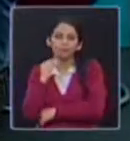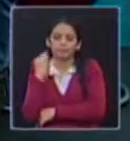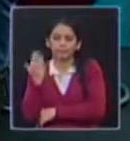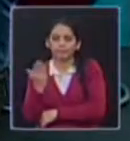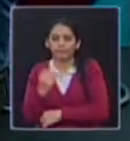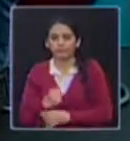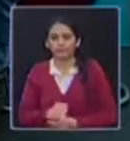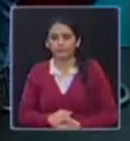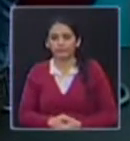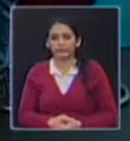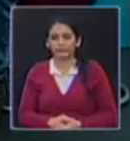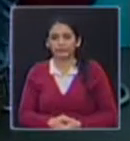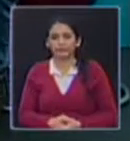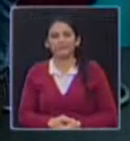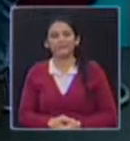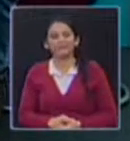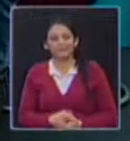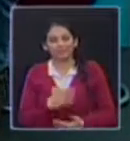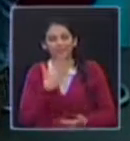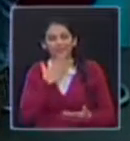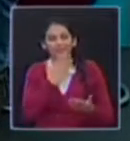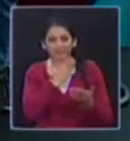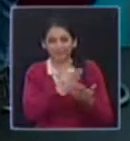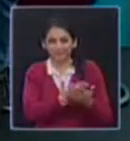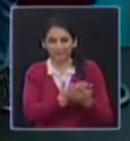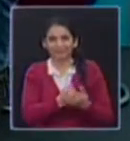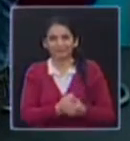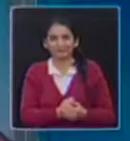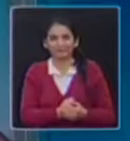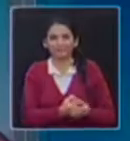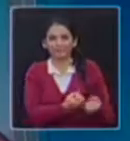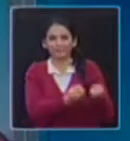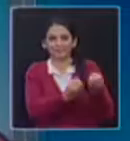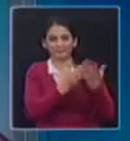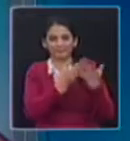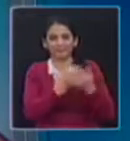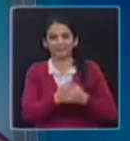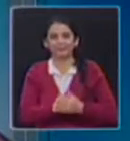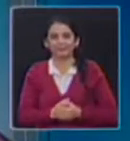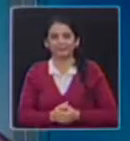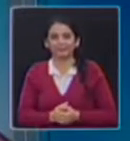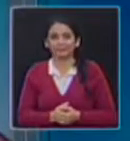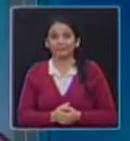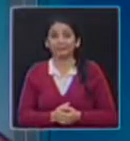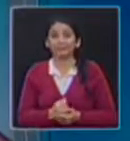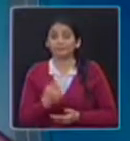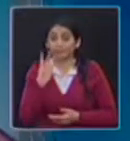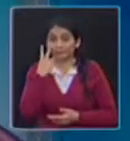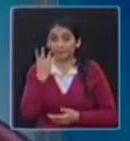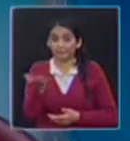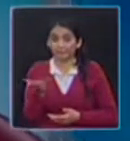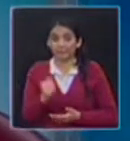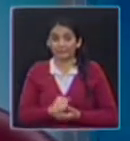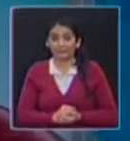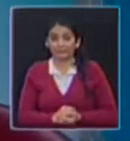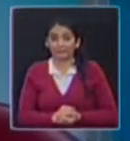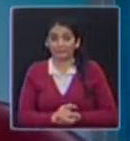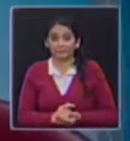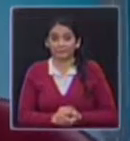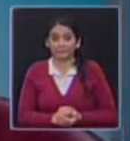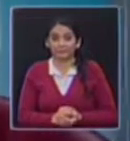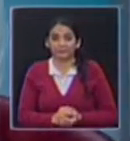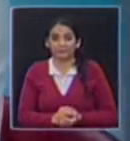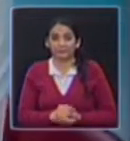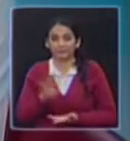le quiero agradecer a Paul por habernos acompañado en esta primera emisión de Telerama Noticias. Ustedes escucharon las declaraciones